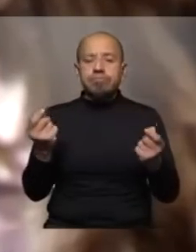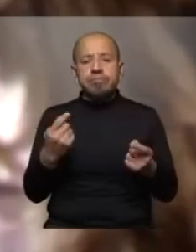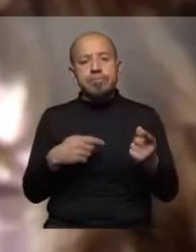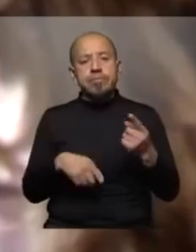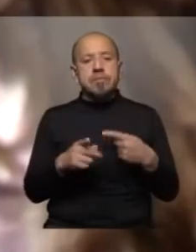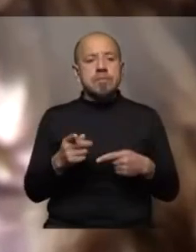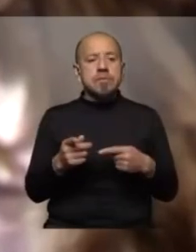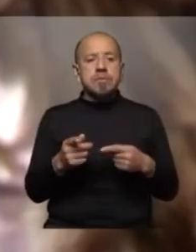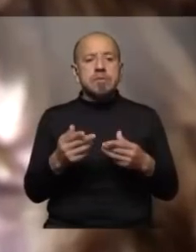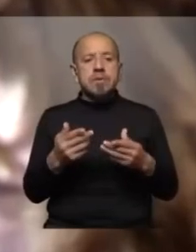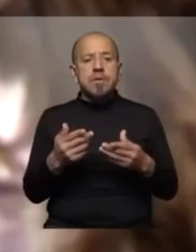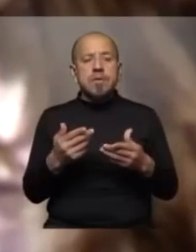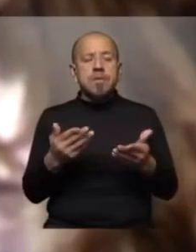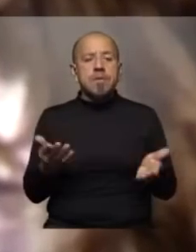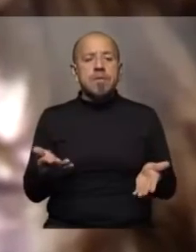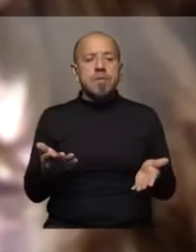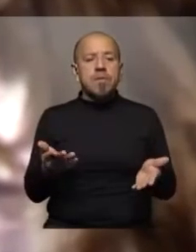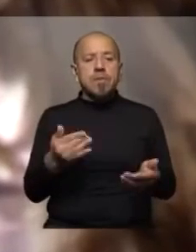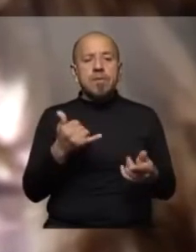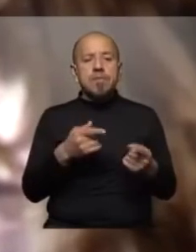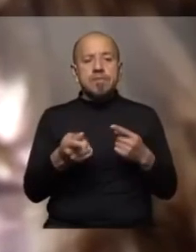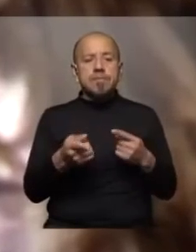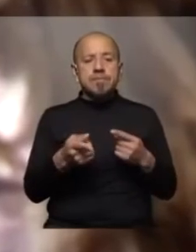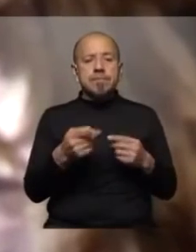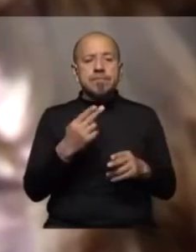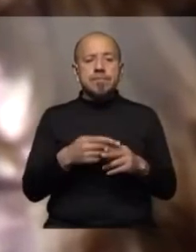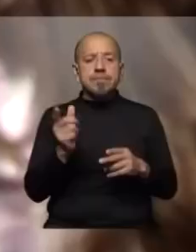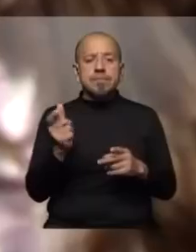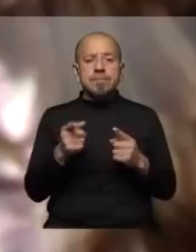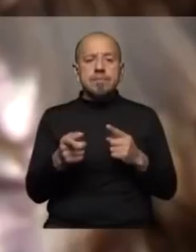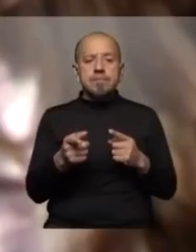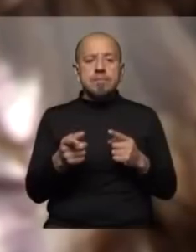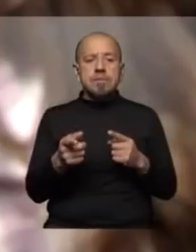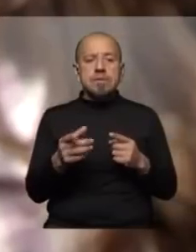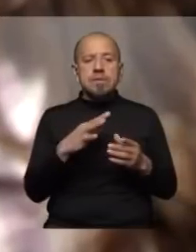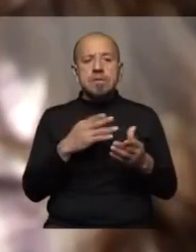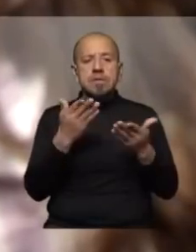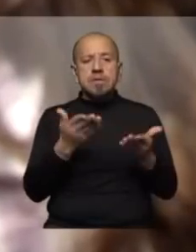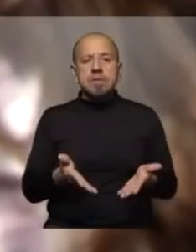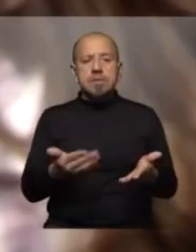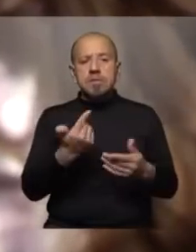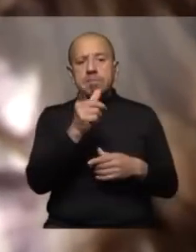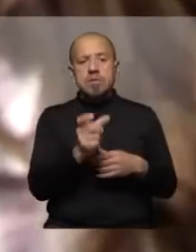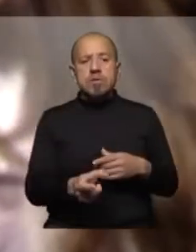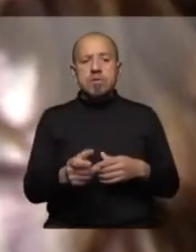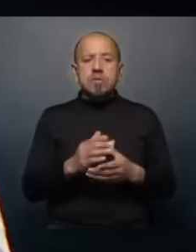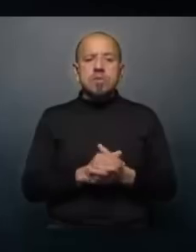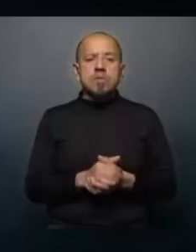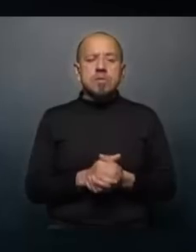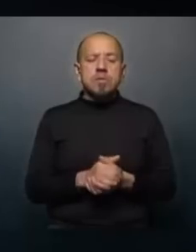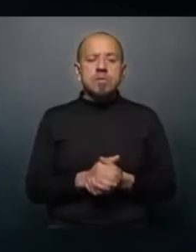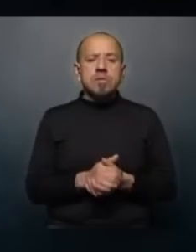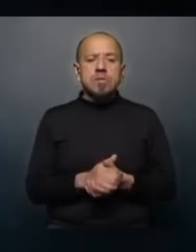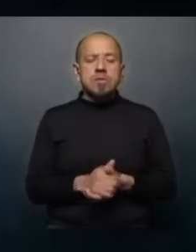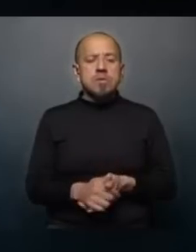digamos los cargos y los nombres tienen nombre o sea tienen tienen tienen piel tienen cara tienen carne hay una